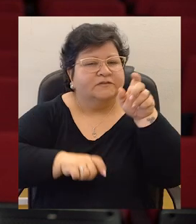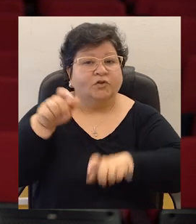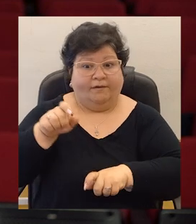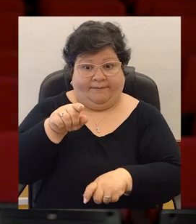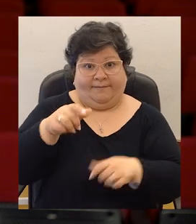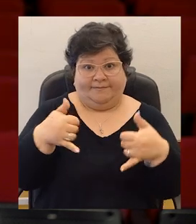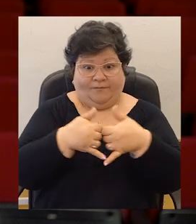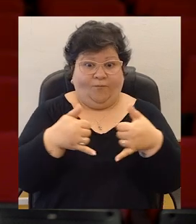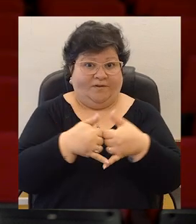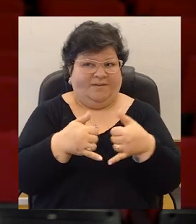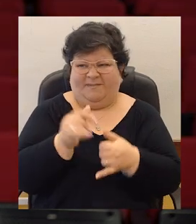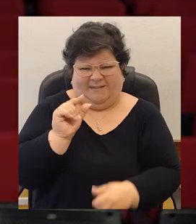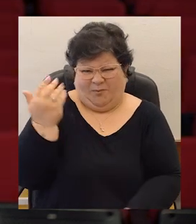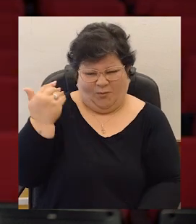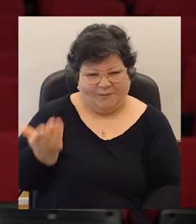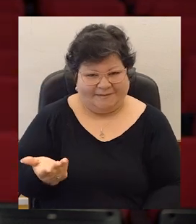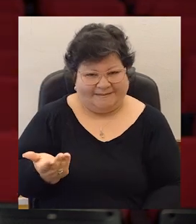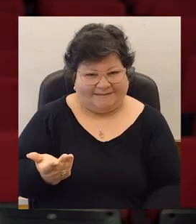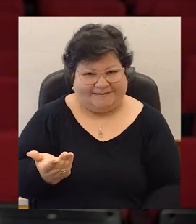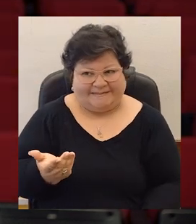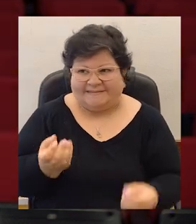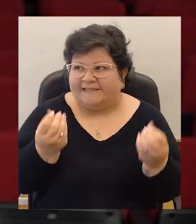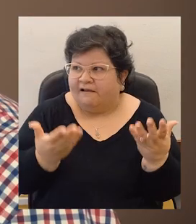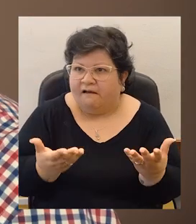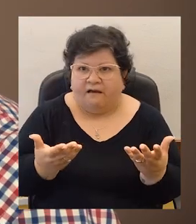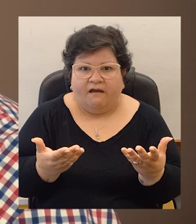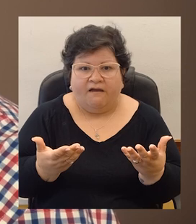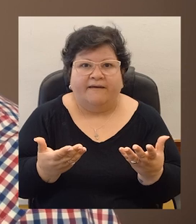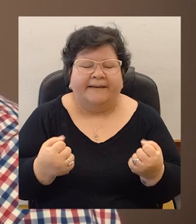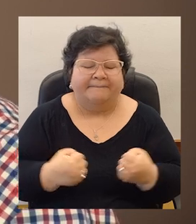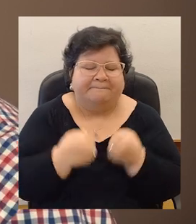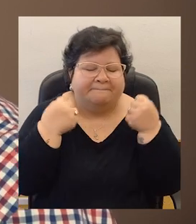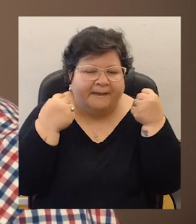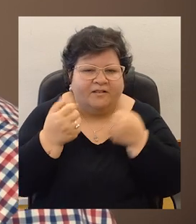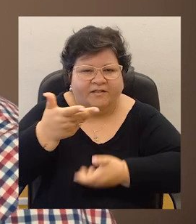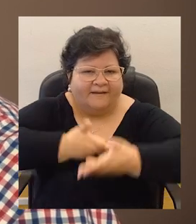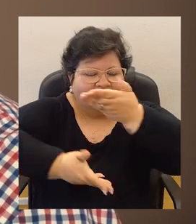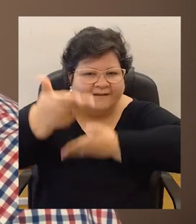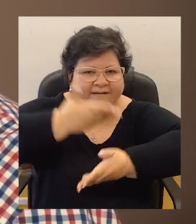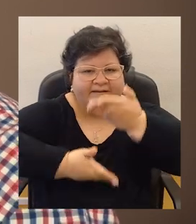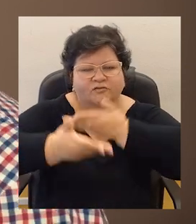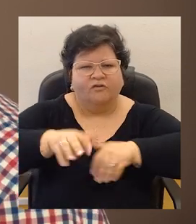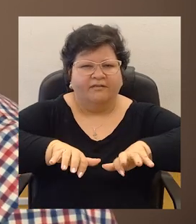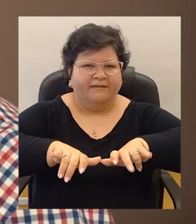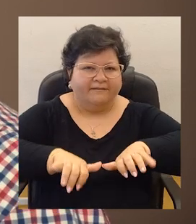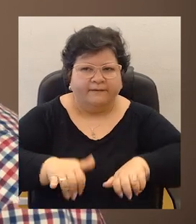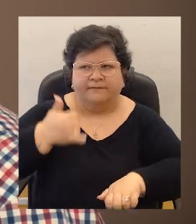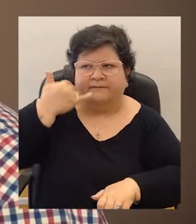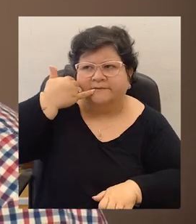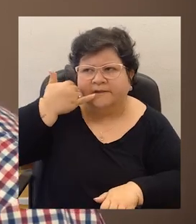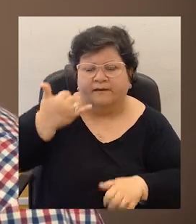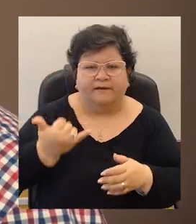justamente esa caída de whatsapp de hace poco se da cuenta del impacto que tiene la interacción digital en la